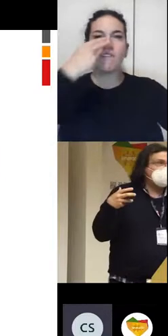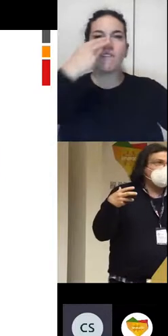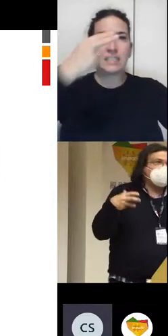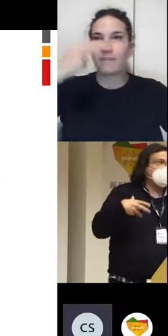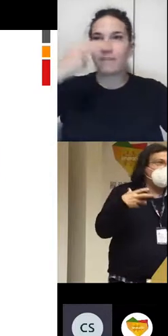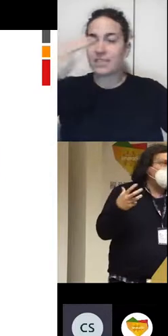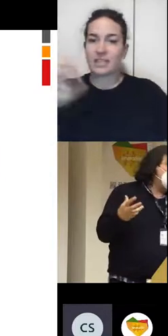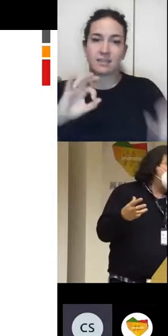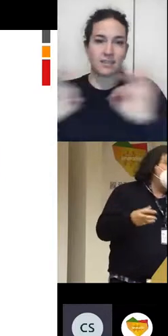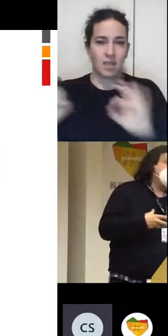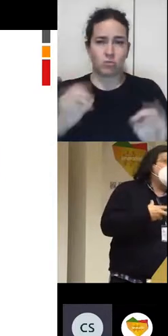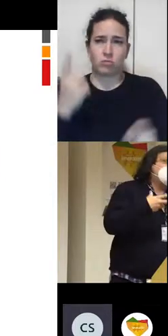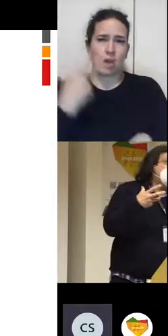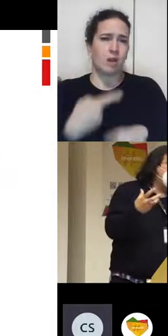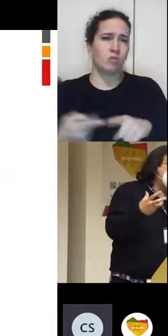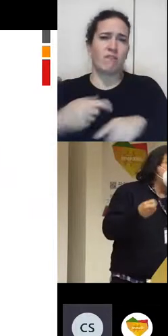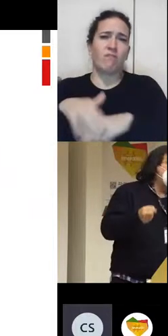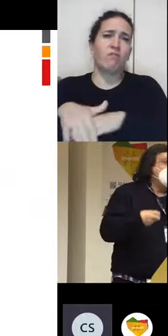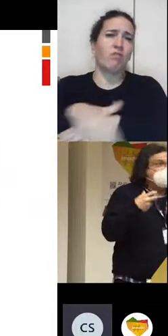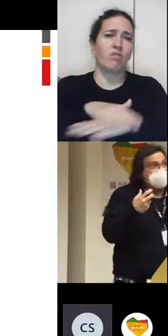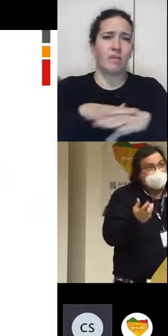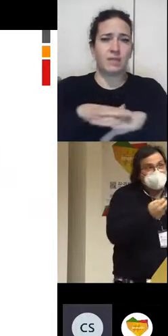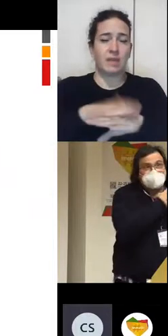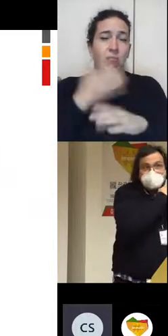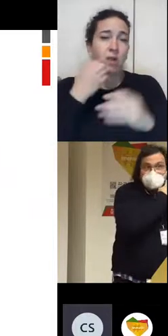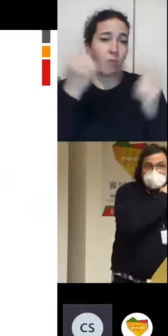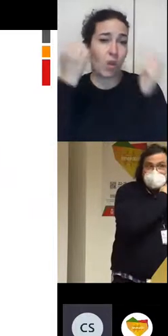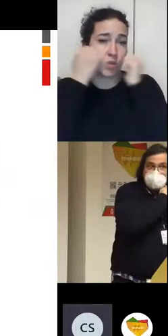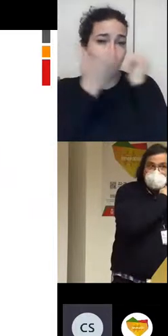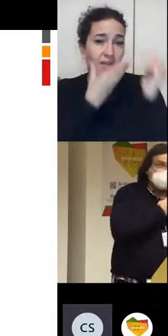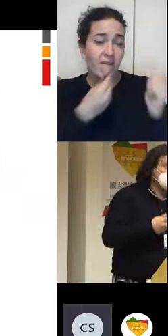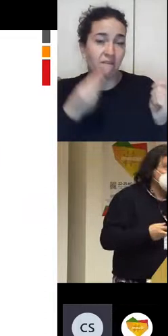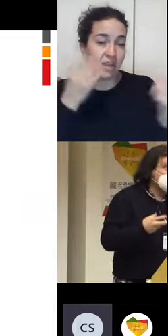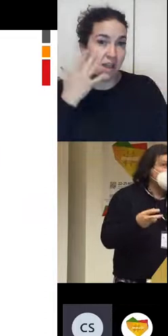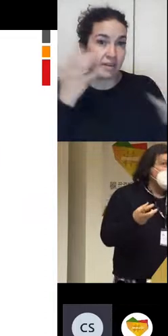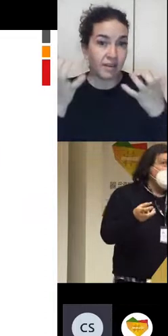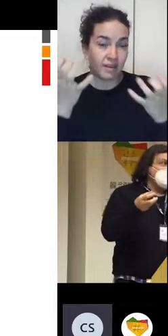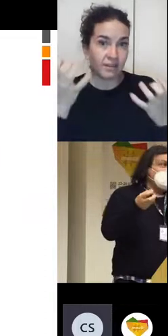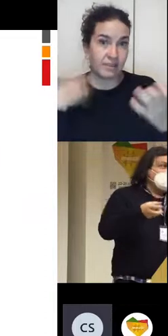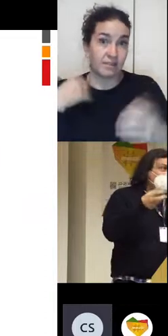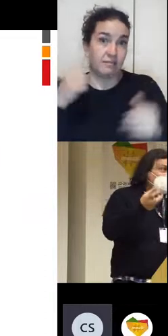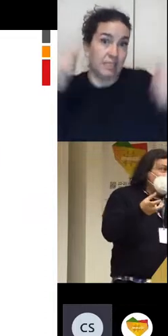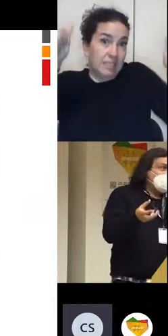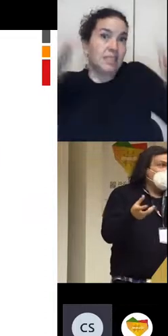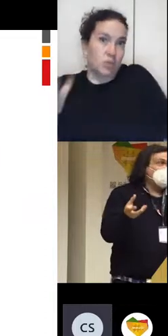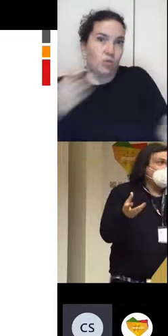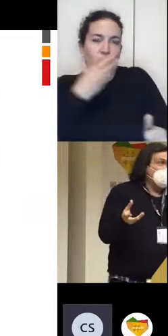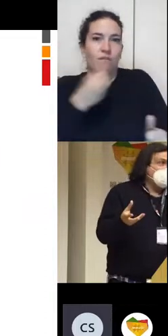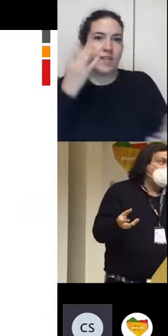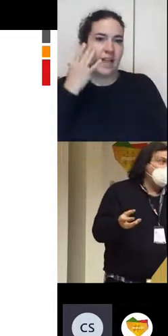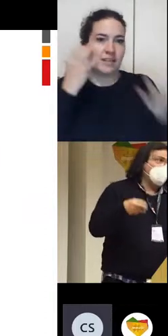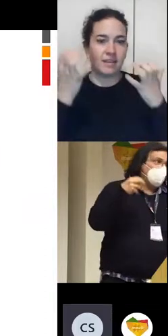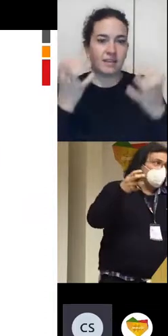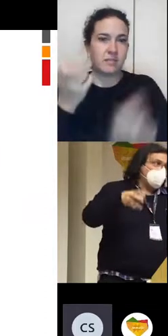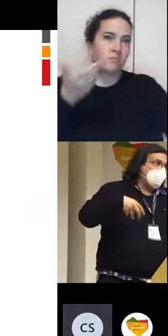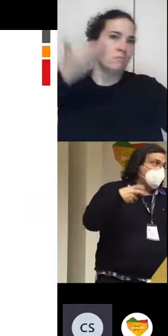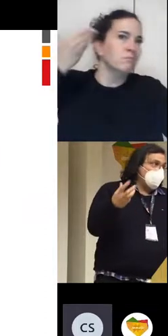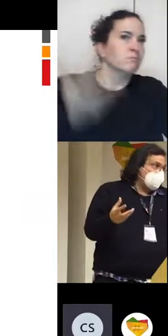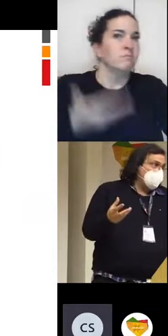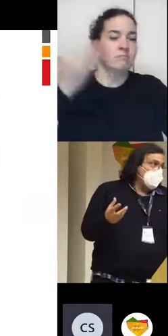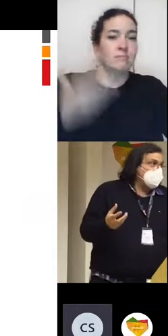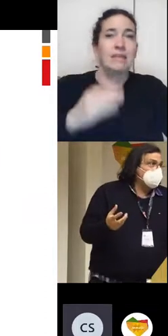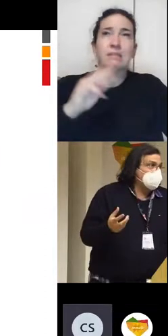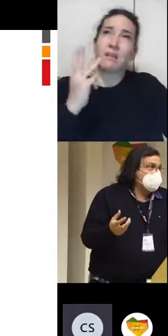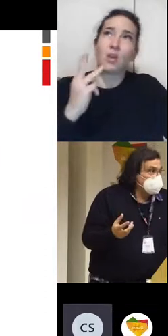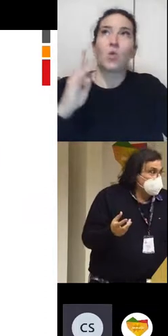que también es algo fundamental para un estudiante de Bellas Artes. Nuestra titulación de Bellas Artes tiene especial relevancia en el curso tercero y